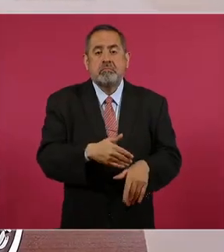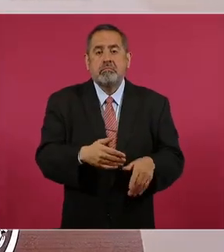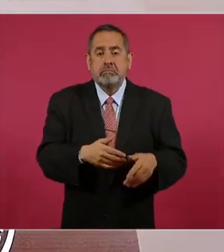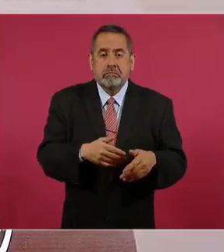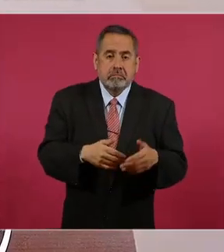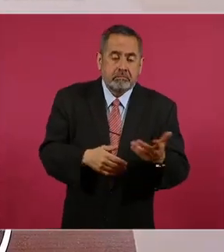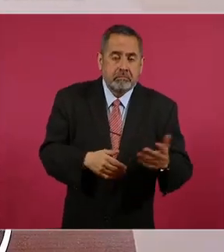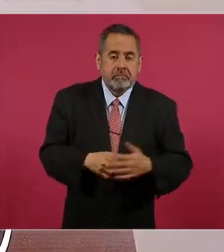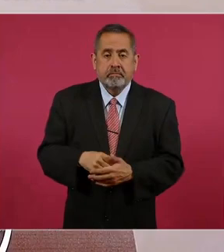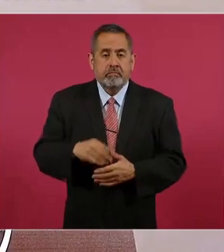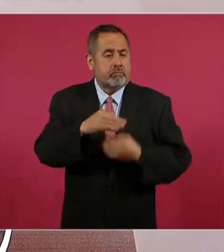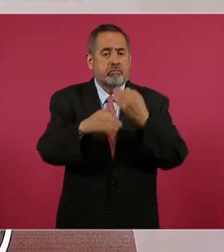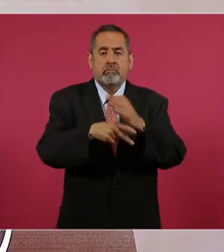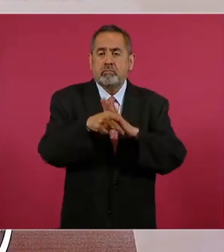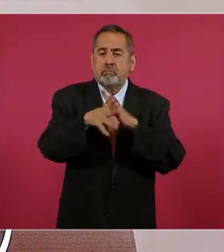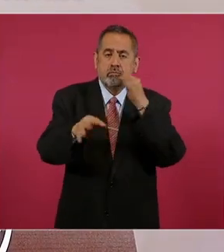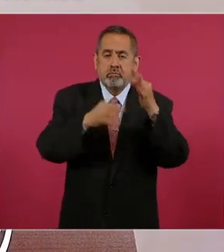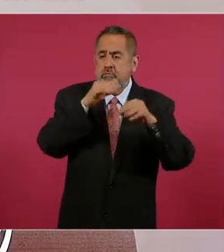Todos los medios